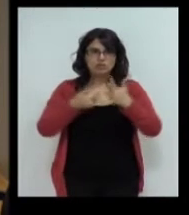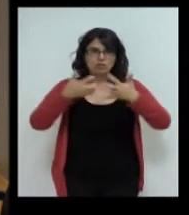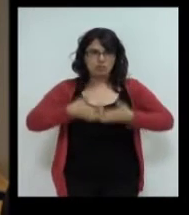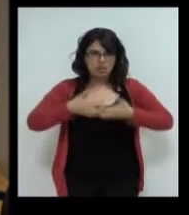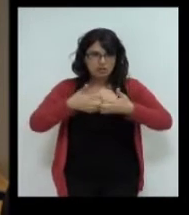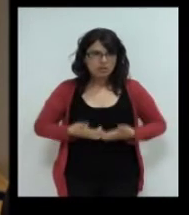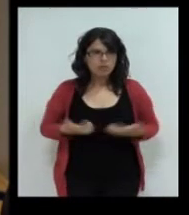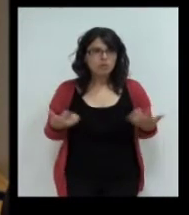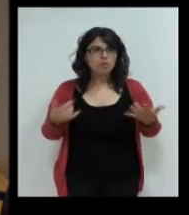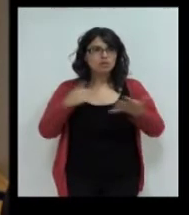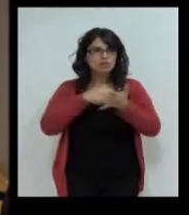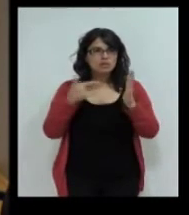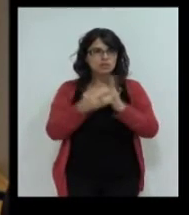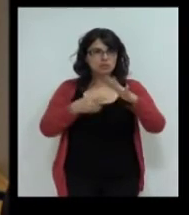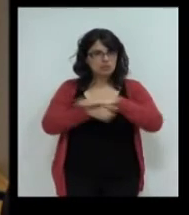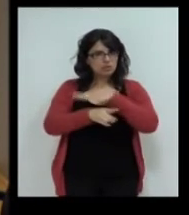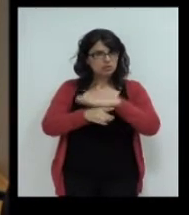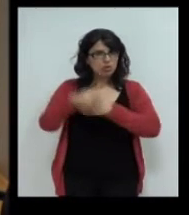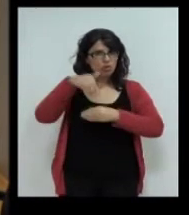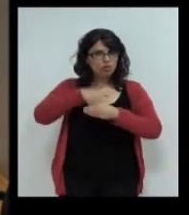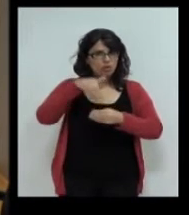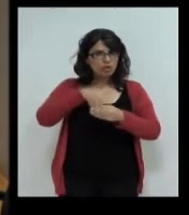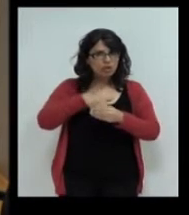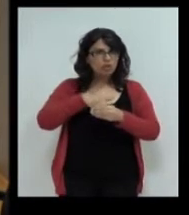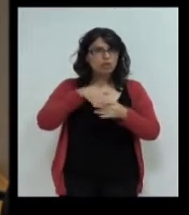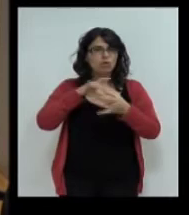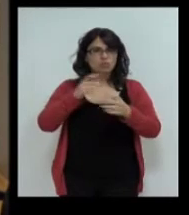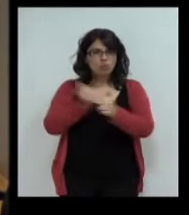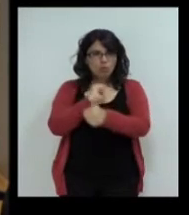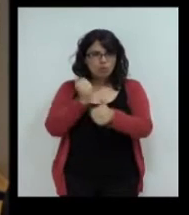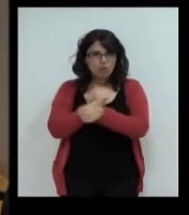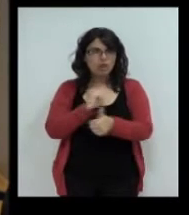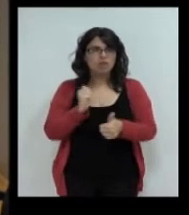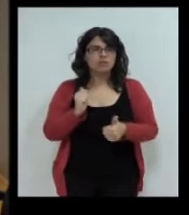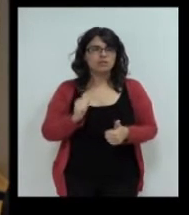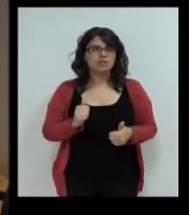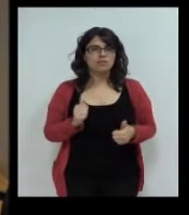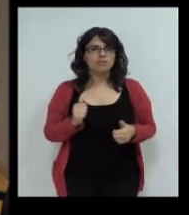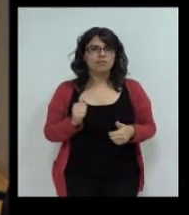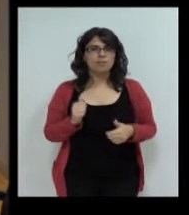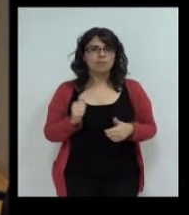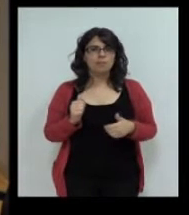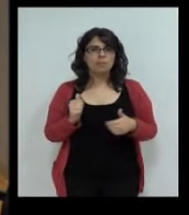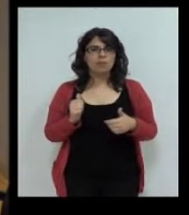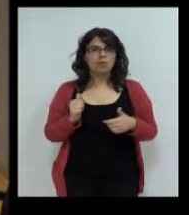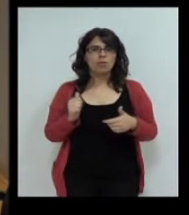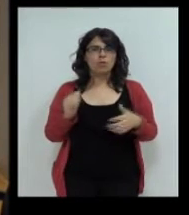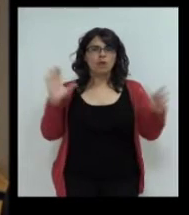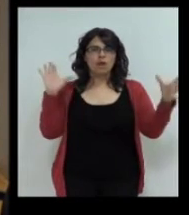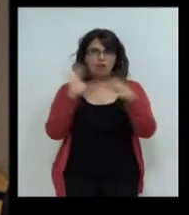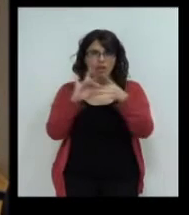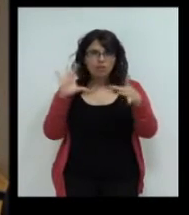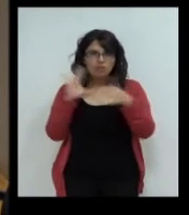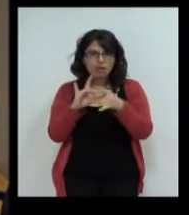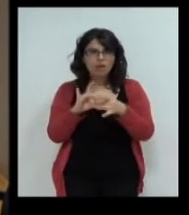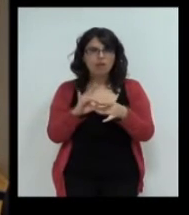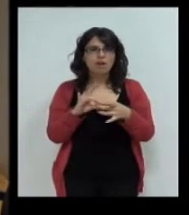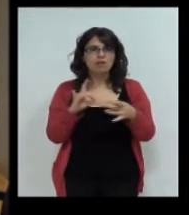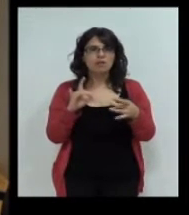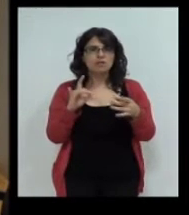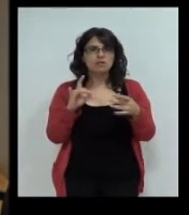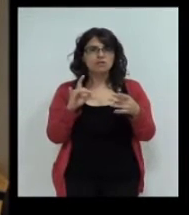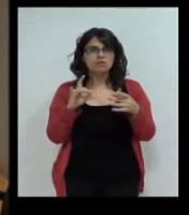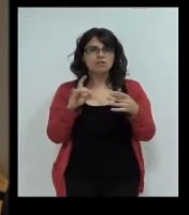los sistemas de gestión de contenido, los sistemas de gestión de copia, las alianzas con las majors, que puede incluso